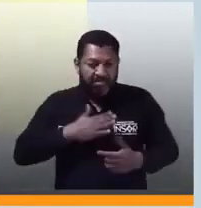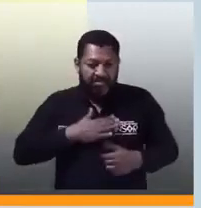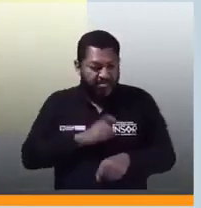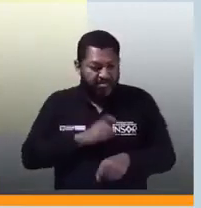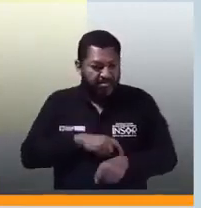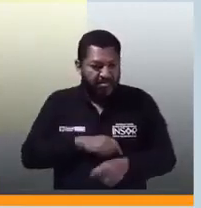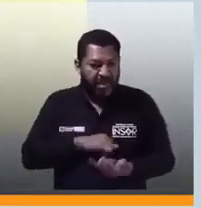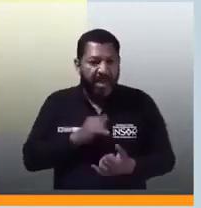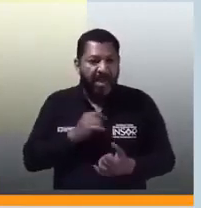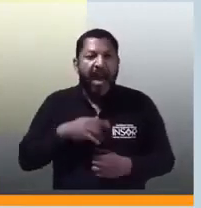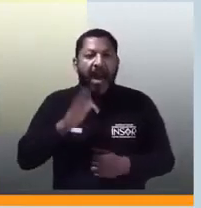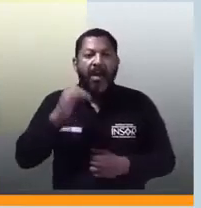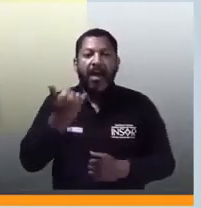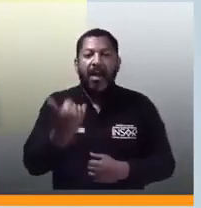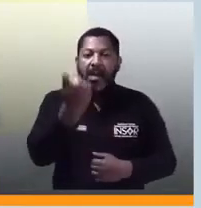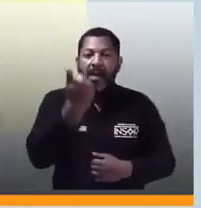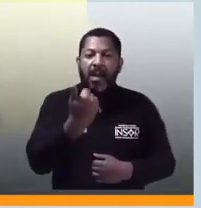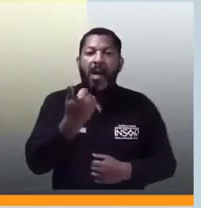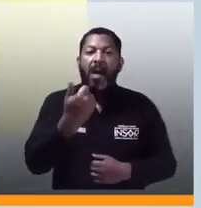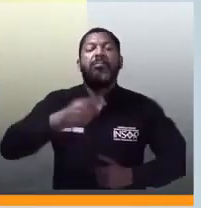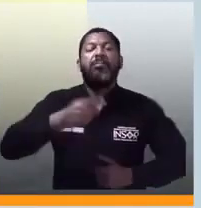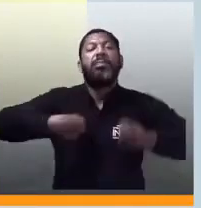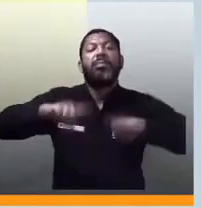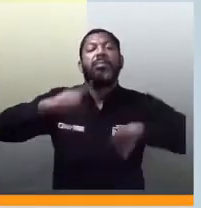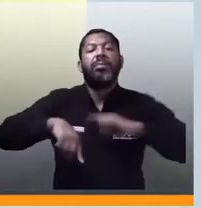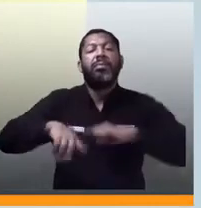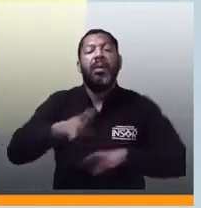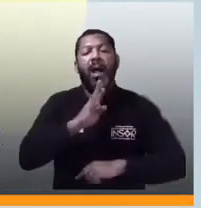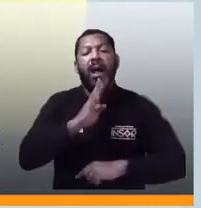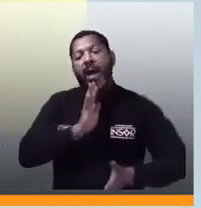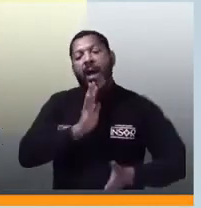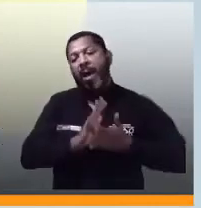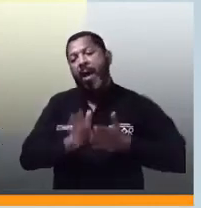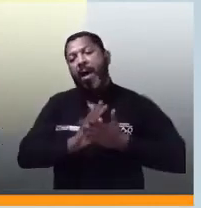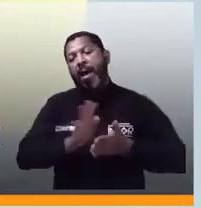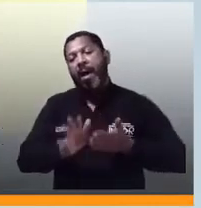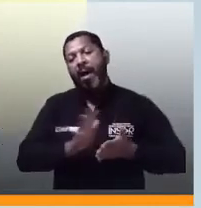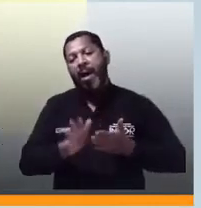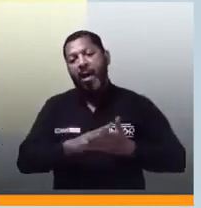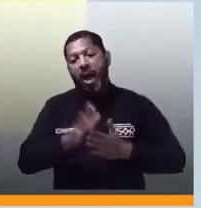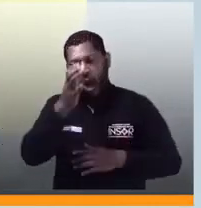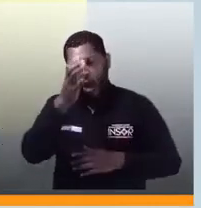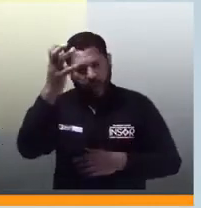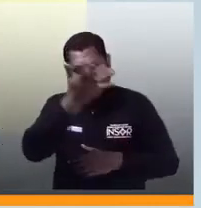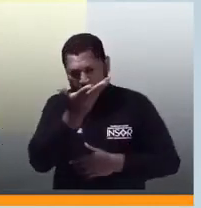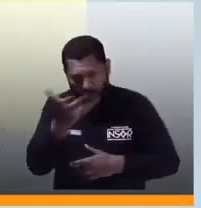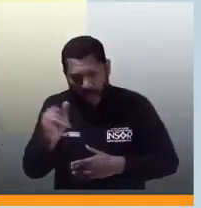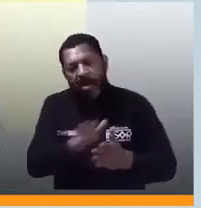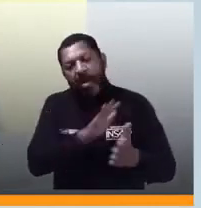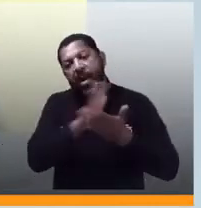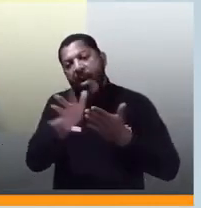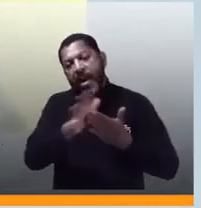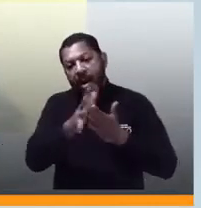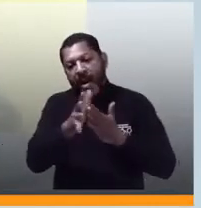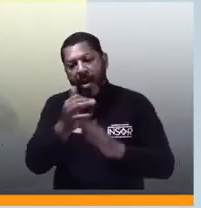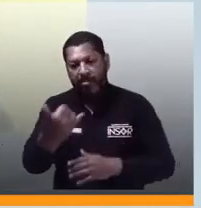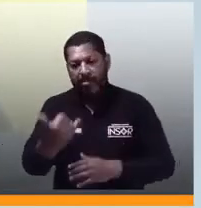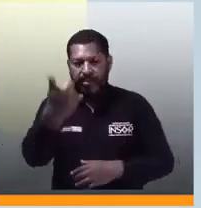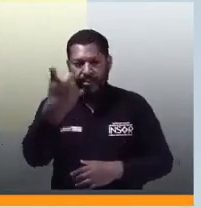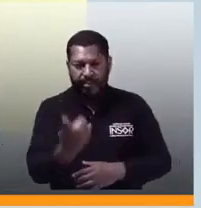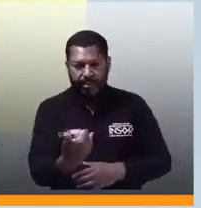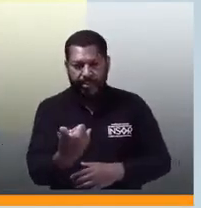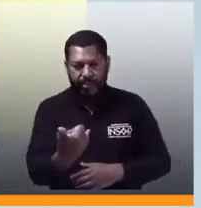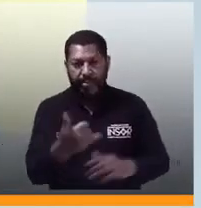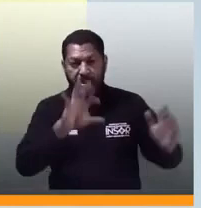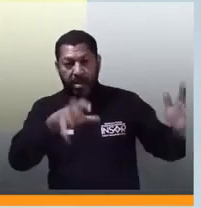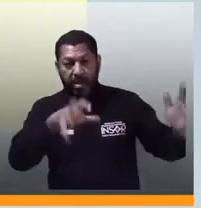le graba unos videos de aspectos básicos de los conceptos que quiere que el estudiante se apropie,